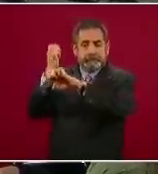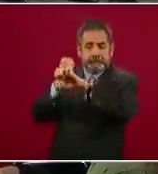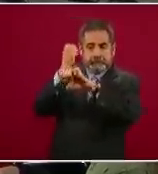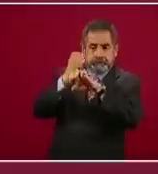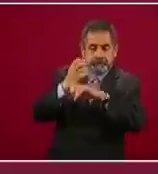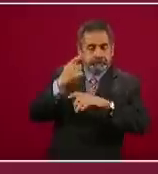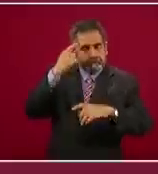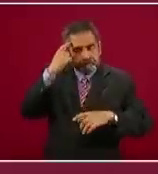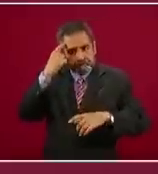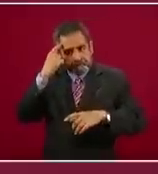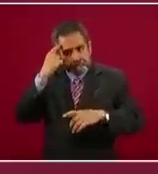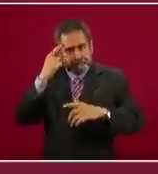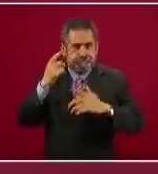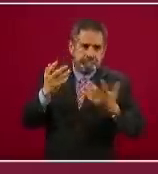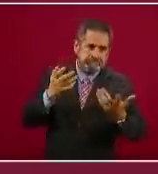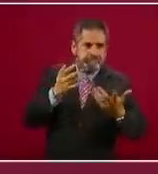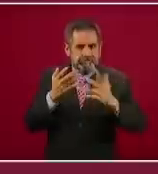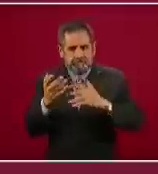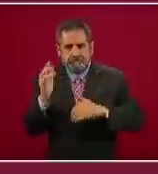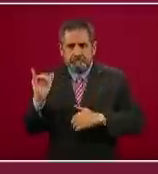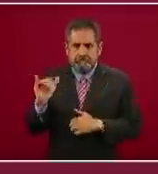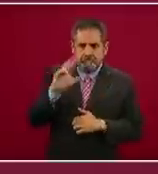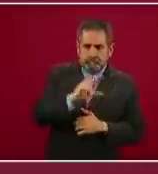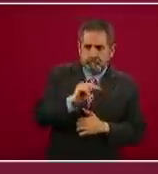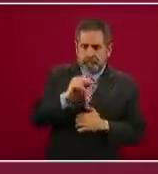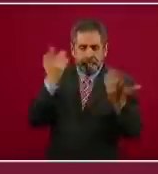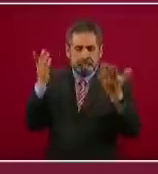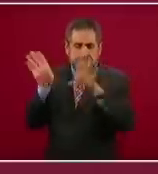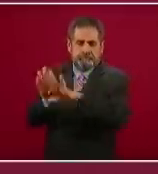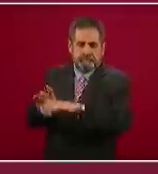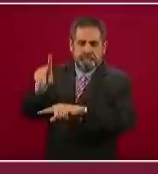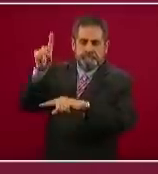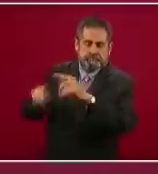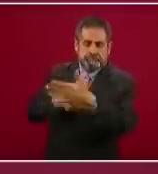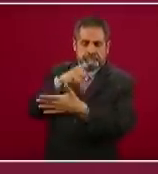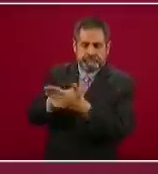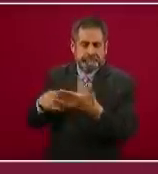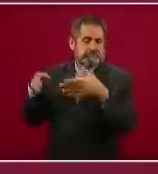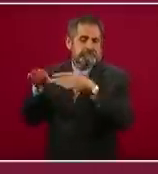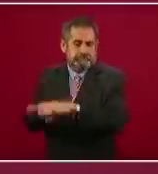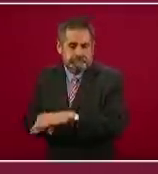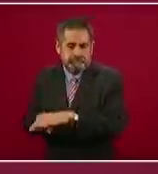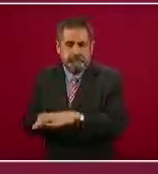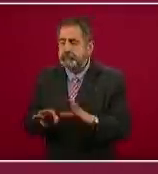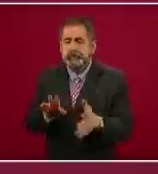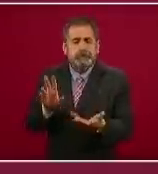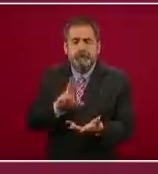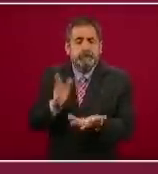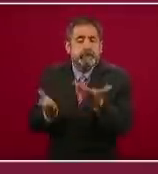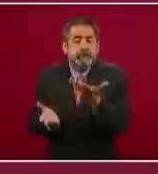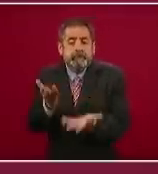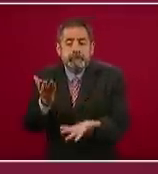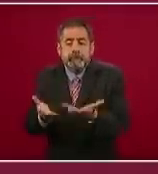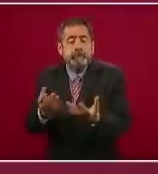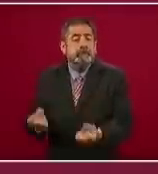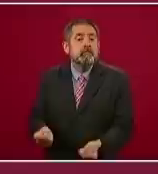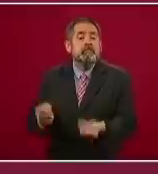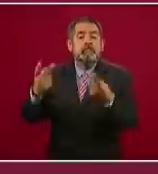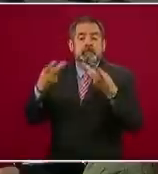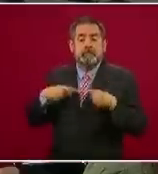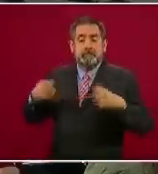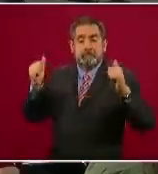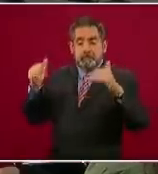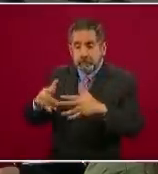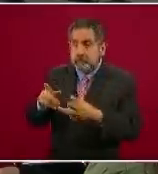hacen elegible a un evento para ser cancelado de acuerdo a cuántas personas asisten, de qué nacionalidades